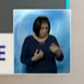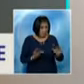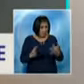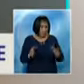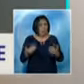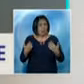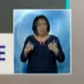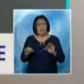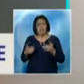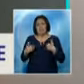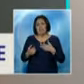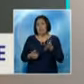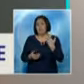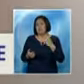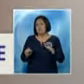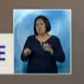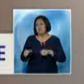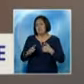Ahí devolvíame la carta,